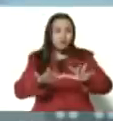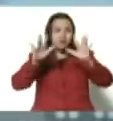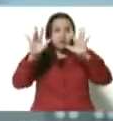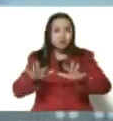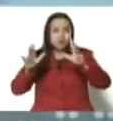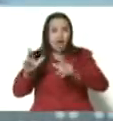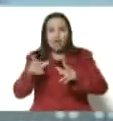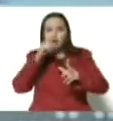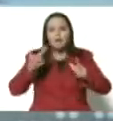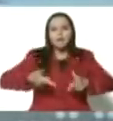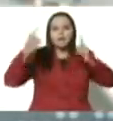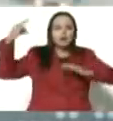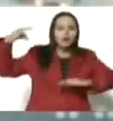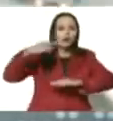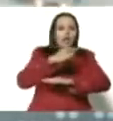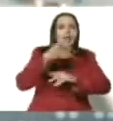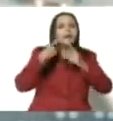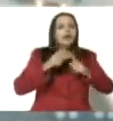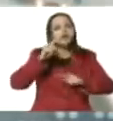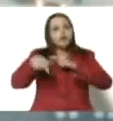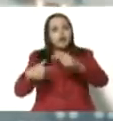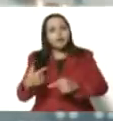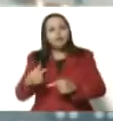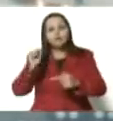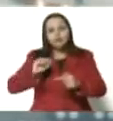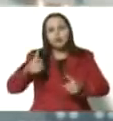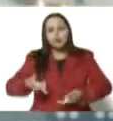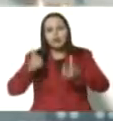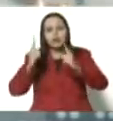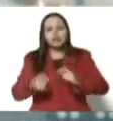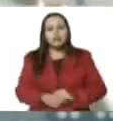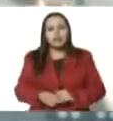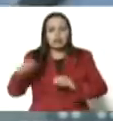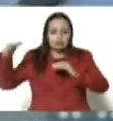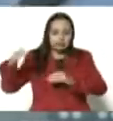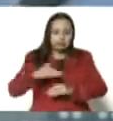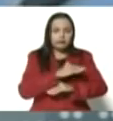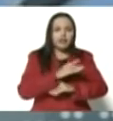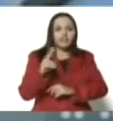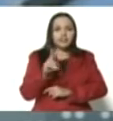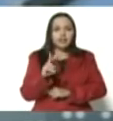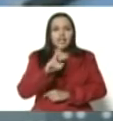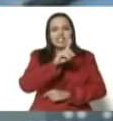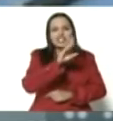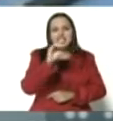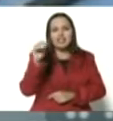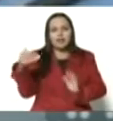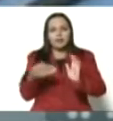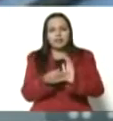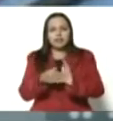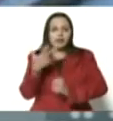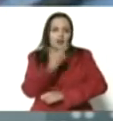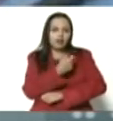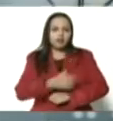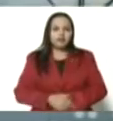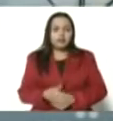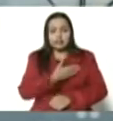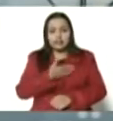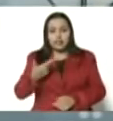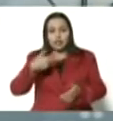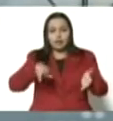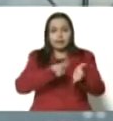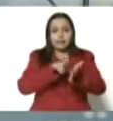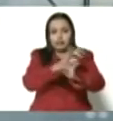hicieron posible la llegada de estas primeras 100.000 dosis. Bueno, quería nuevamente repetir y